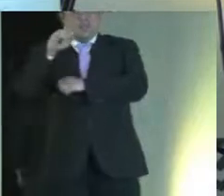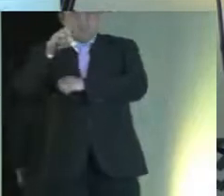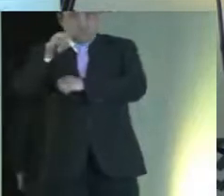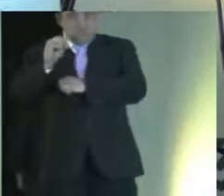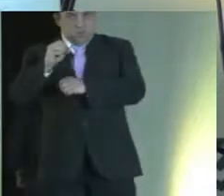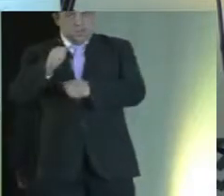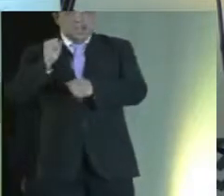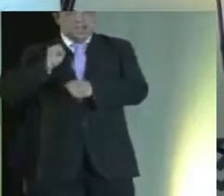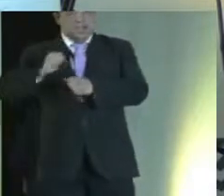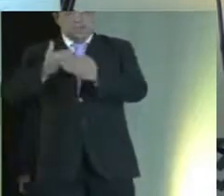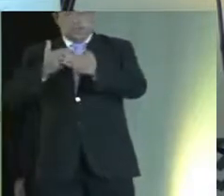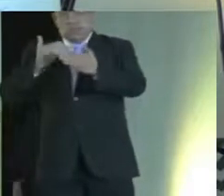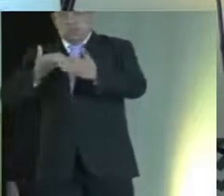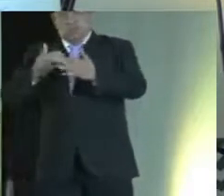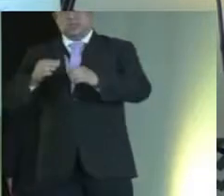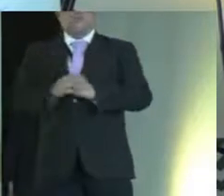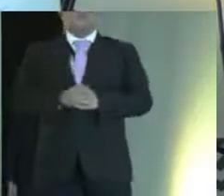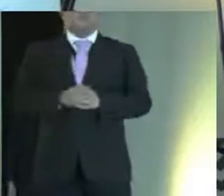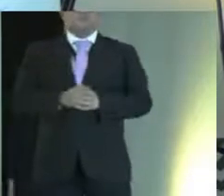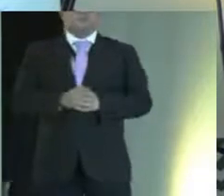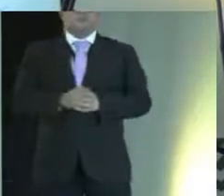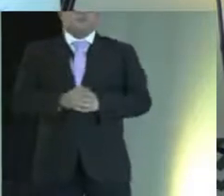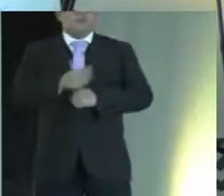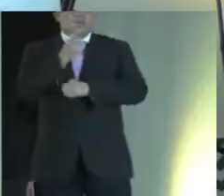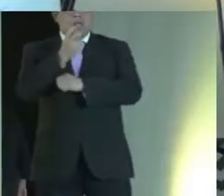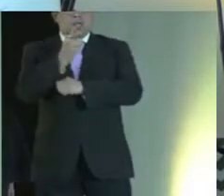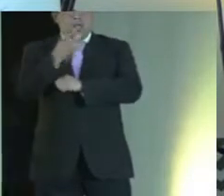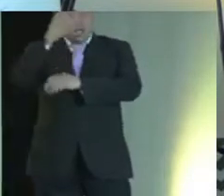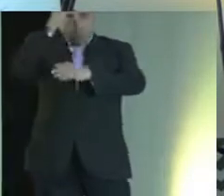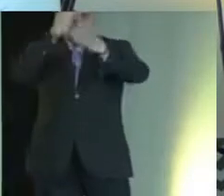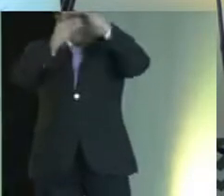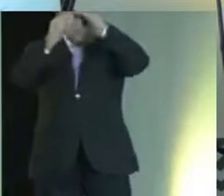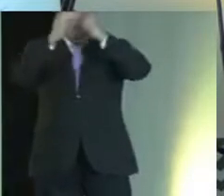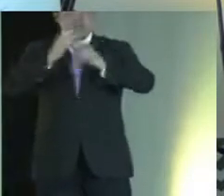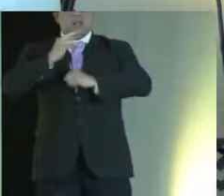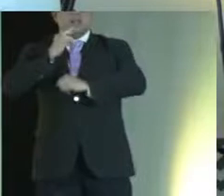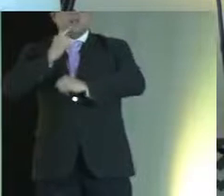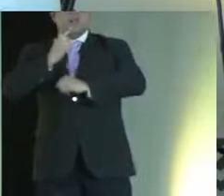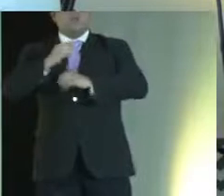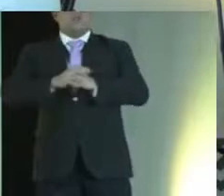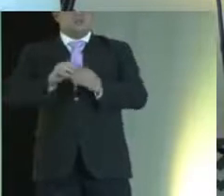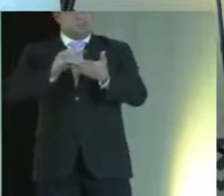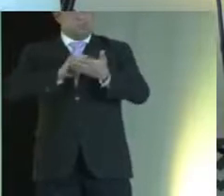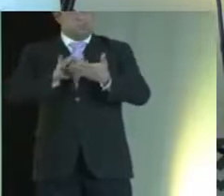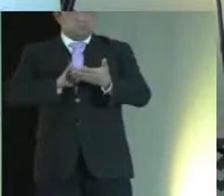primeras décadas de este. Entonces, esto que aprendimos de los mejores